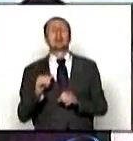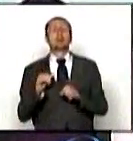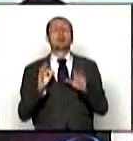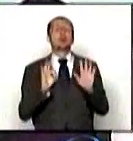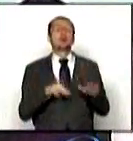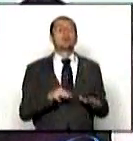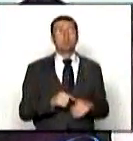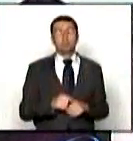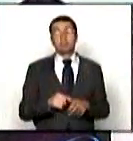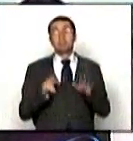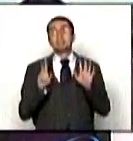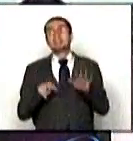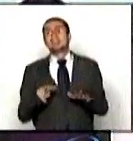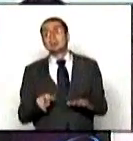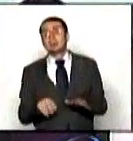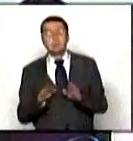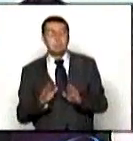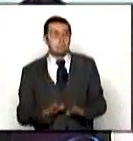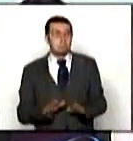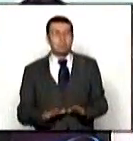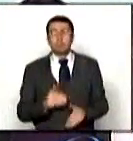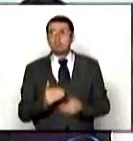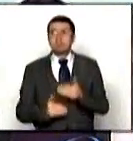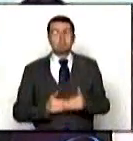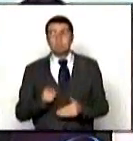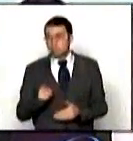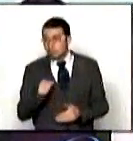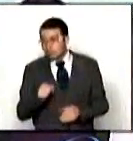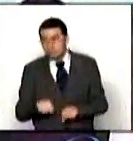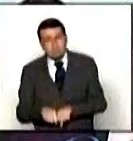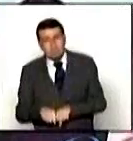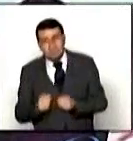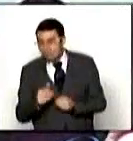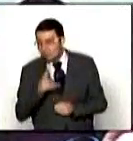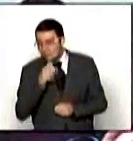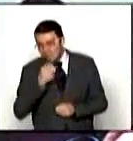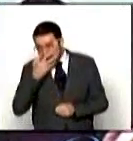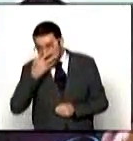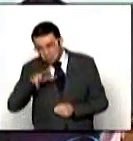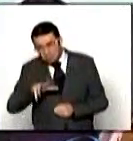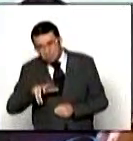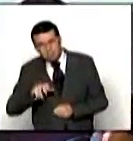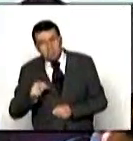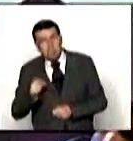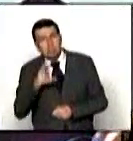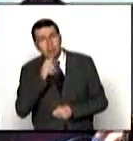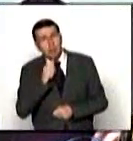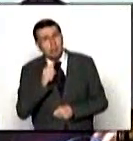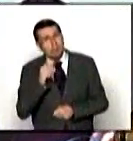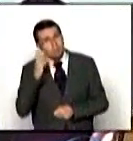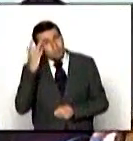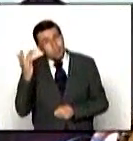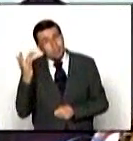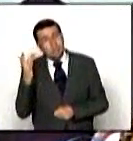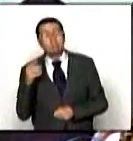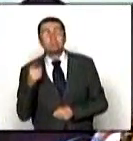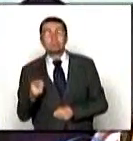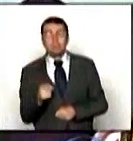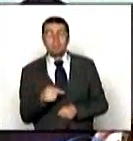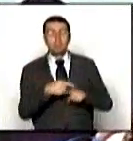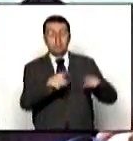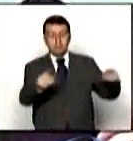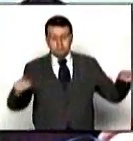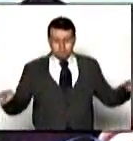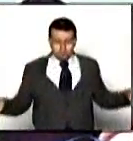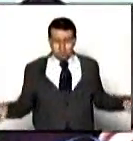7 meses en un proceso en el cual no se ha podrido ni se ha dañado. ¿Cómo hacen eso? Este tipo de frutas las llenan en unos tanques con unos contenedores